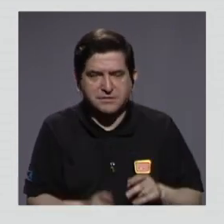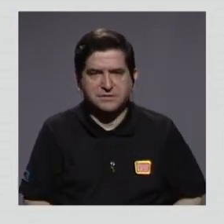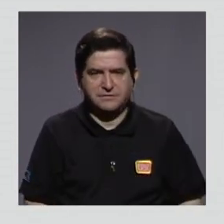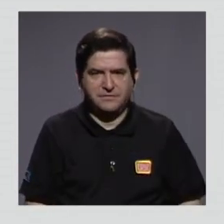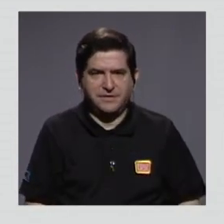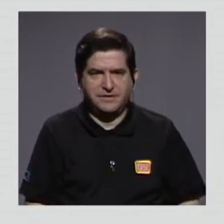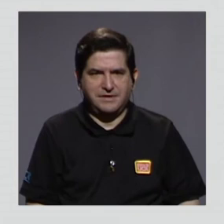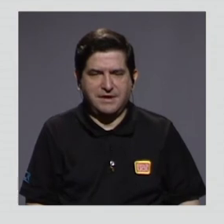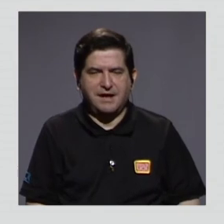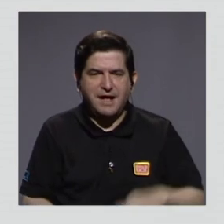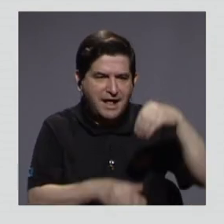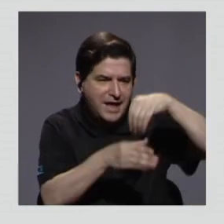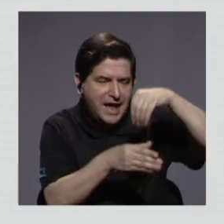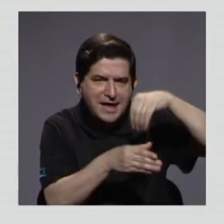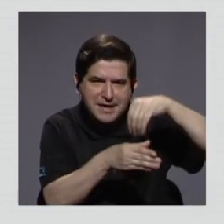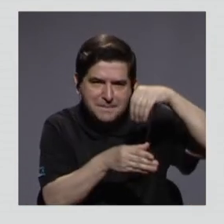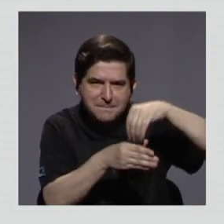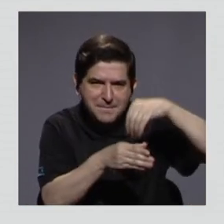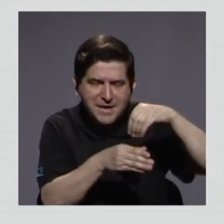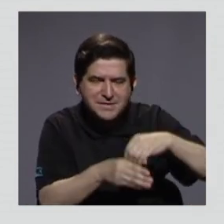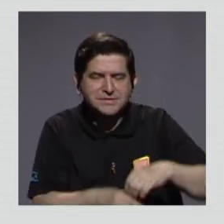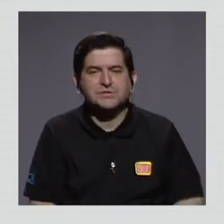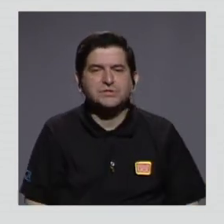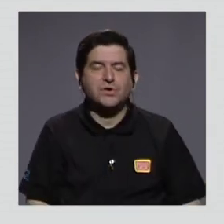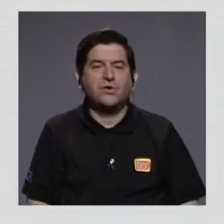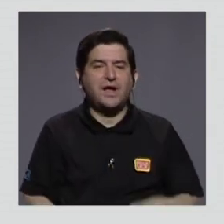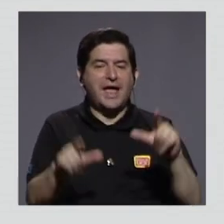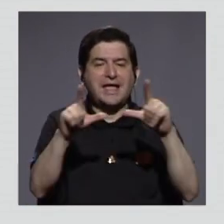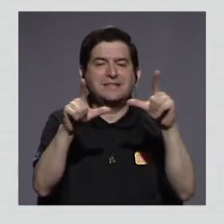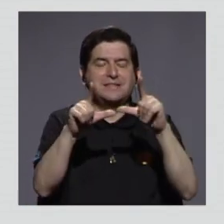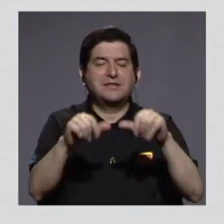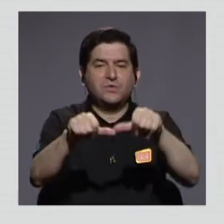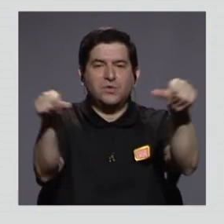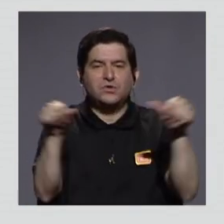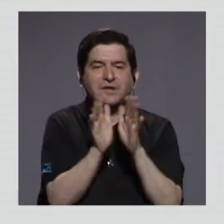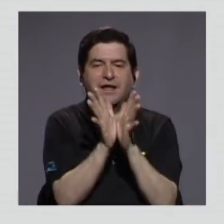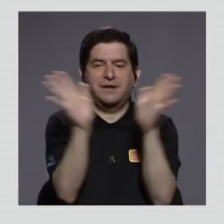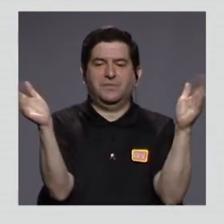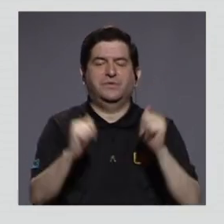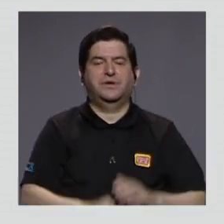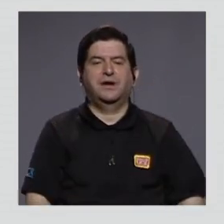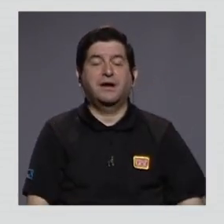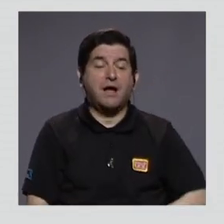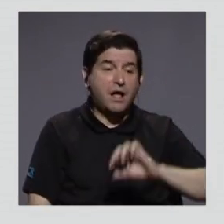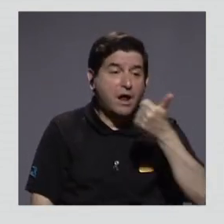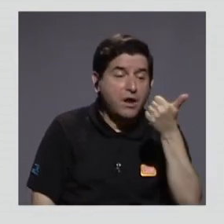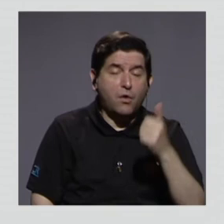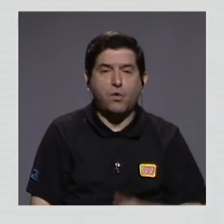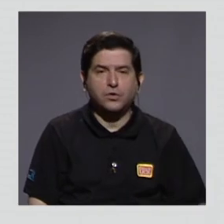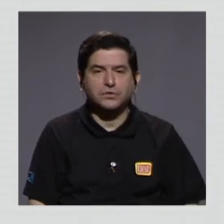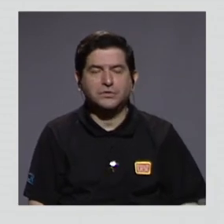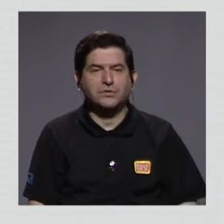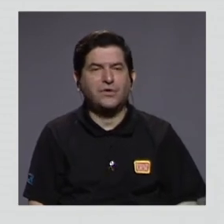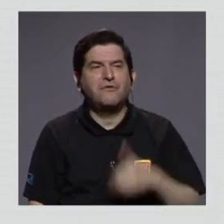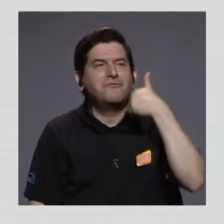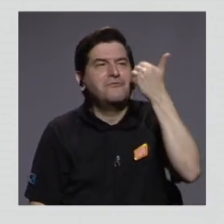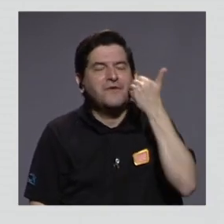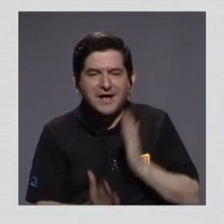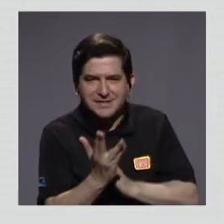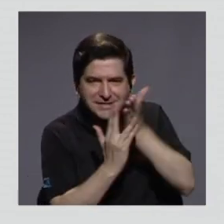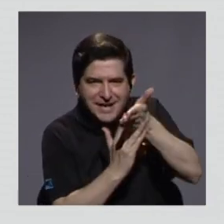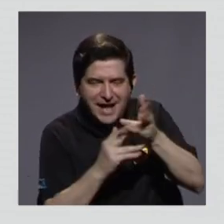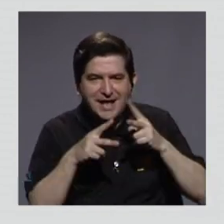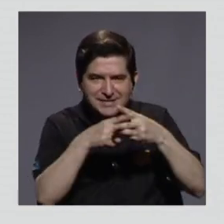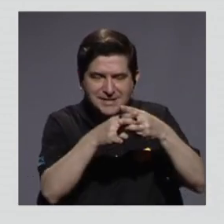o invierten el 50% de sus recursos en títulos emitidos por el sector público el otro aspecto facilitará el acceso al crédito y promueve la